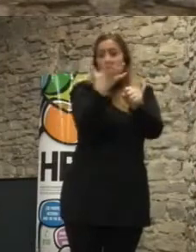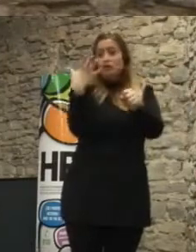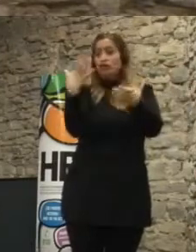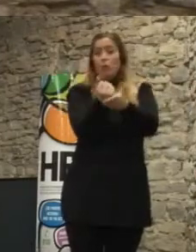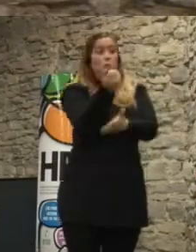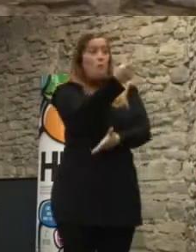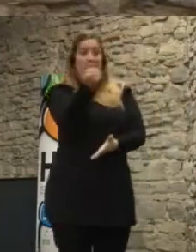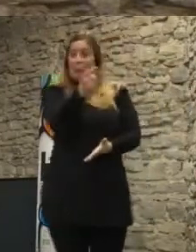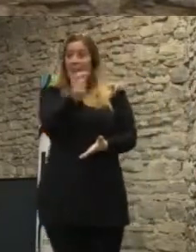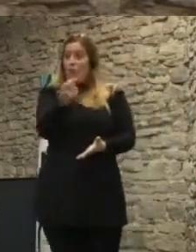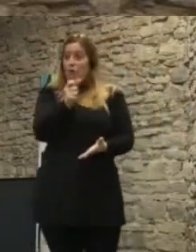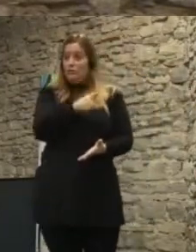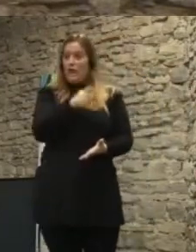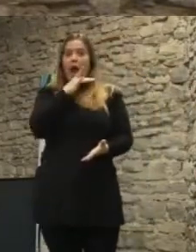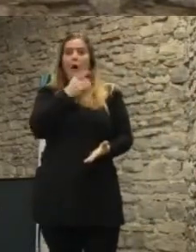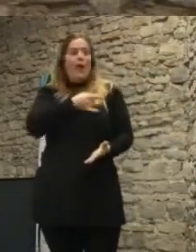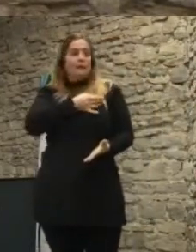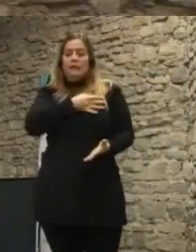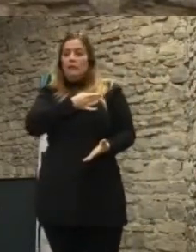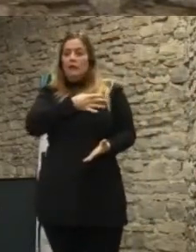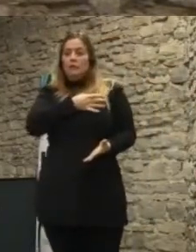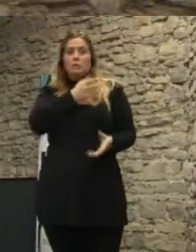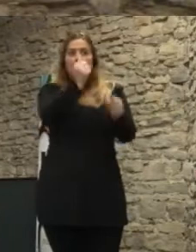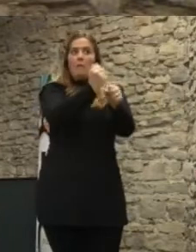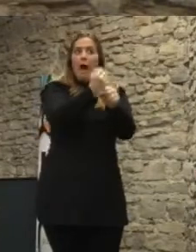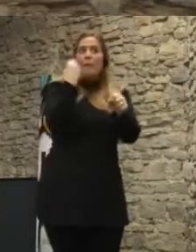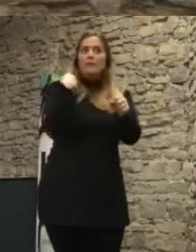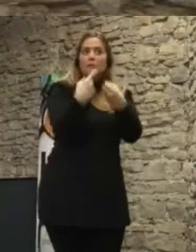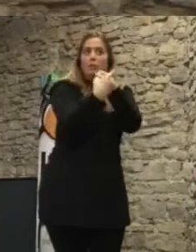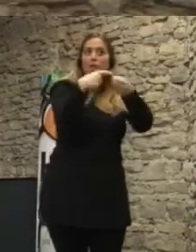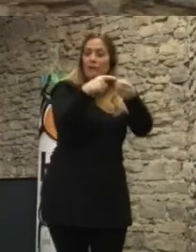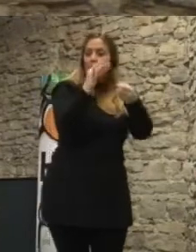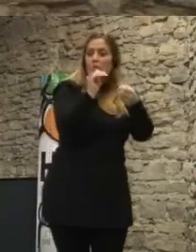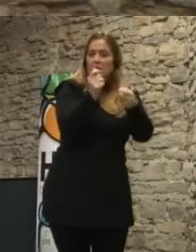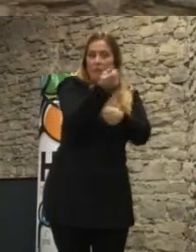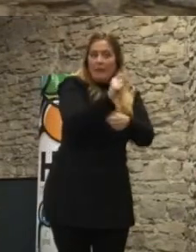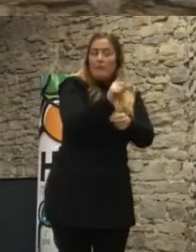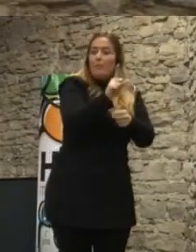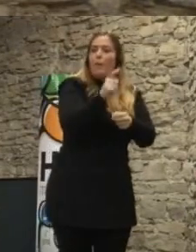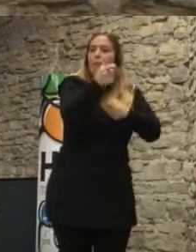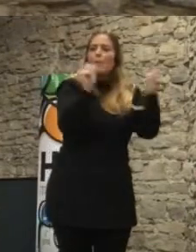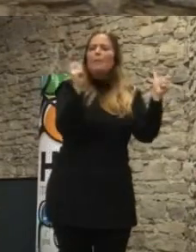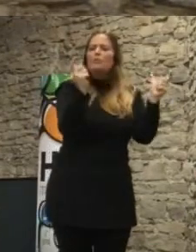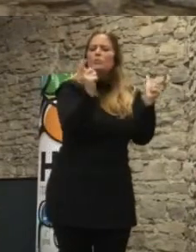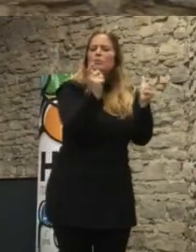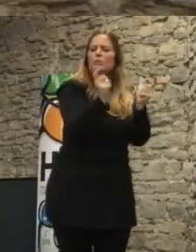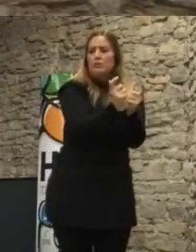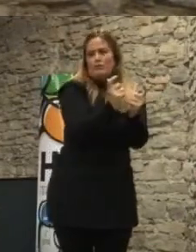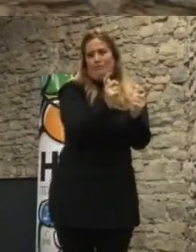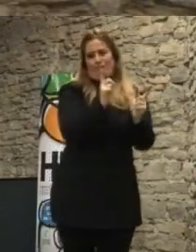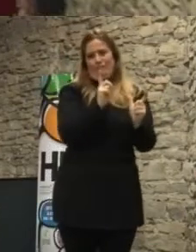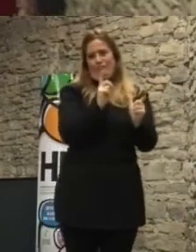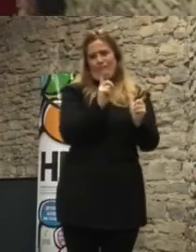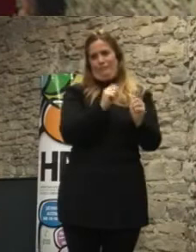¿no?, a sindicatos que siguen teniendo estos trabajadores que se parecen mucho entre ellos, pero que cada vez son menos.